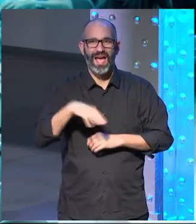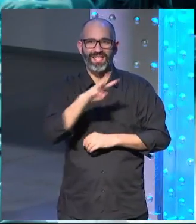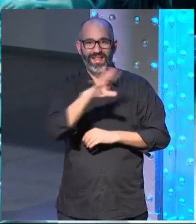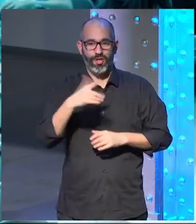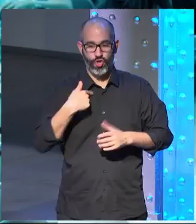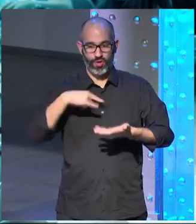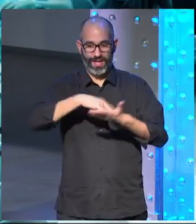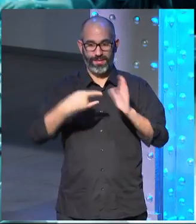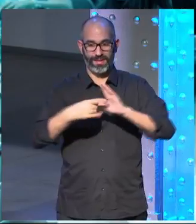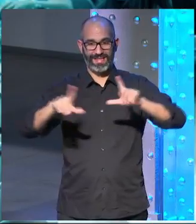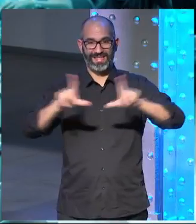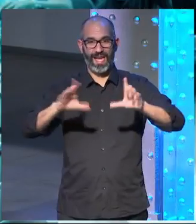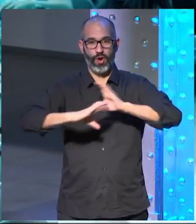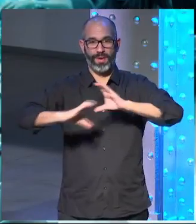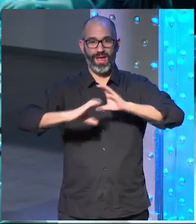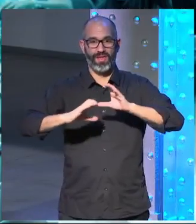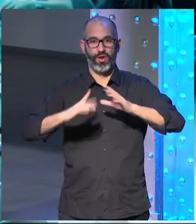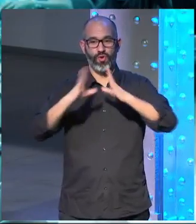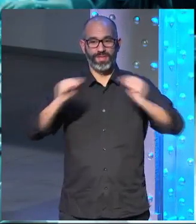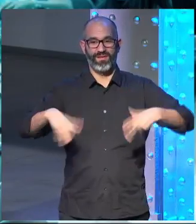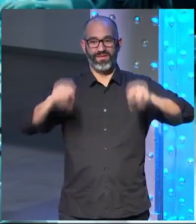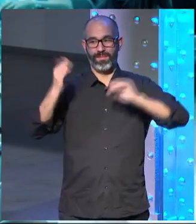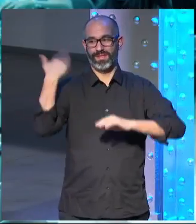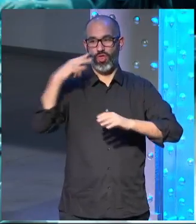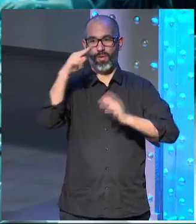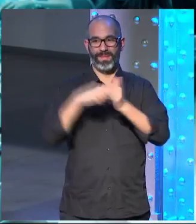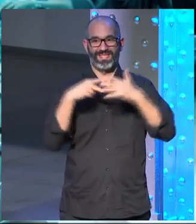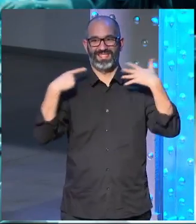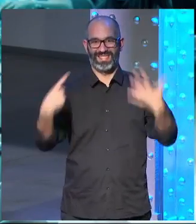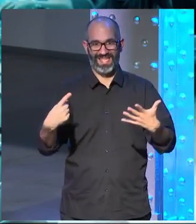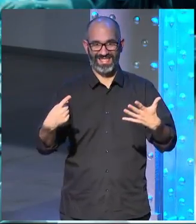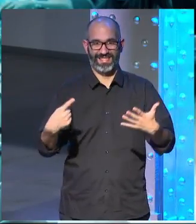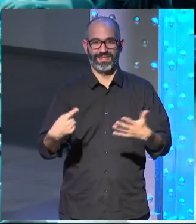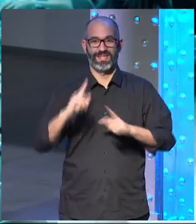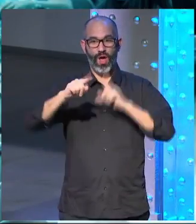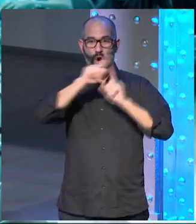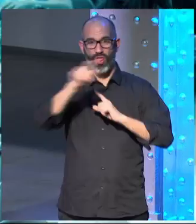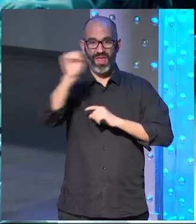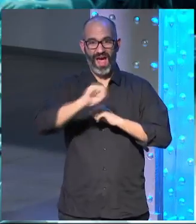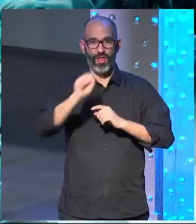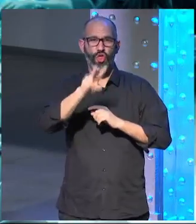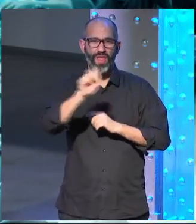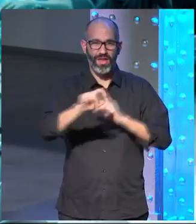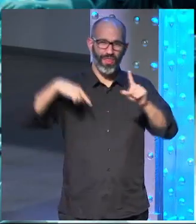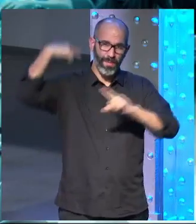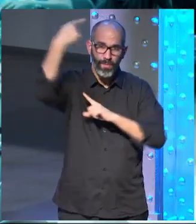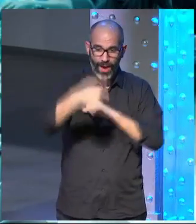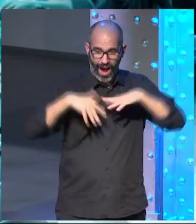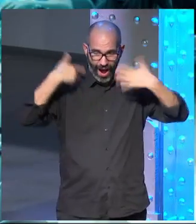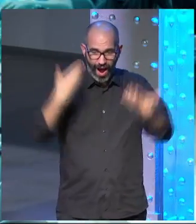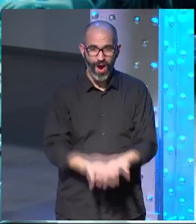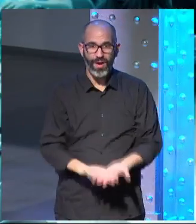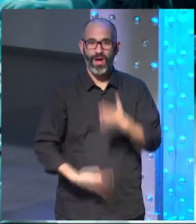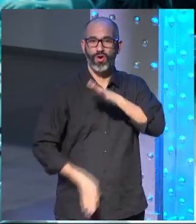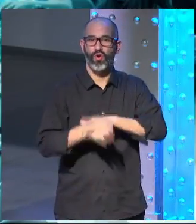yo soy ingeniero de telecomunicaciones, salí de la universidad en el 2006. 11 años después, 12 años después, se